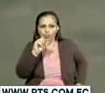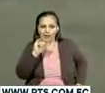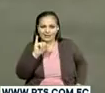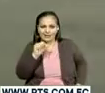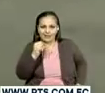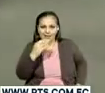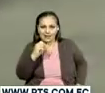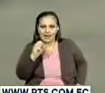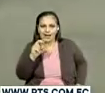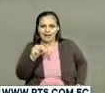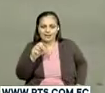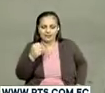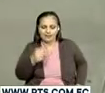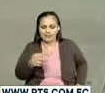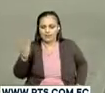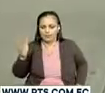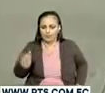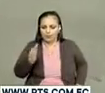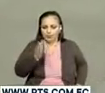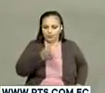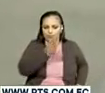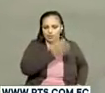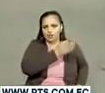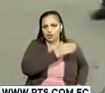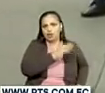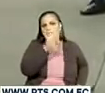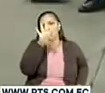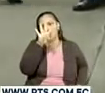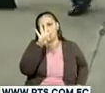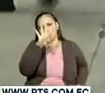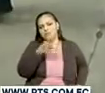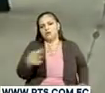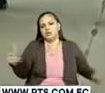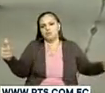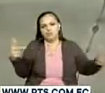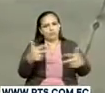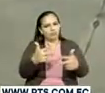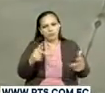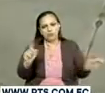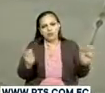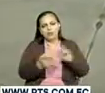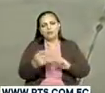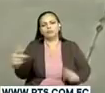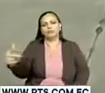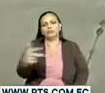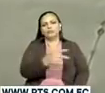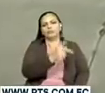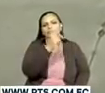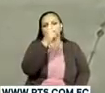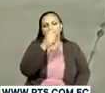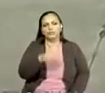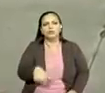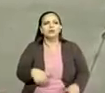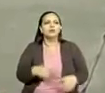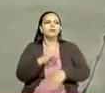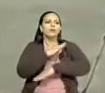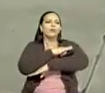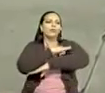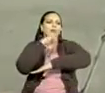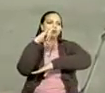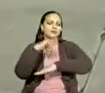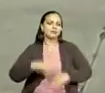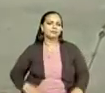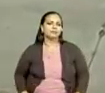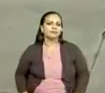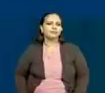avenida Jorge Pérez Concha, antiguamente conocida como Circunvalación Sur en Urdesa, Guayaquil. Retornamos a estudio,